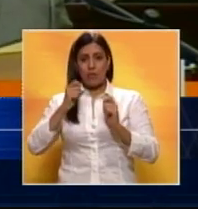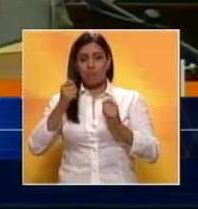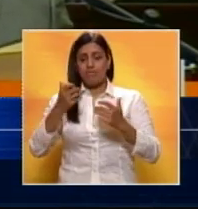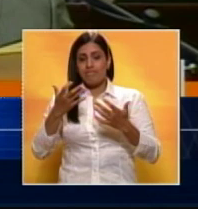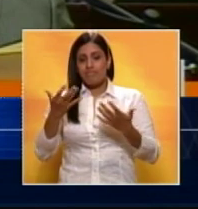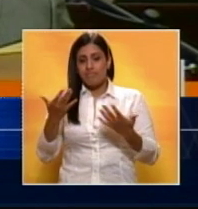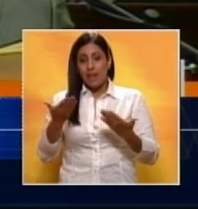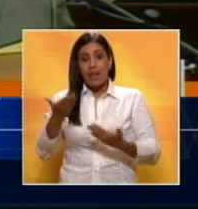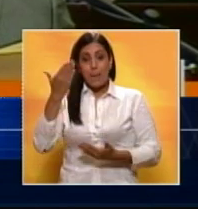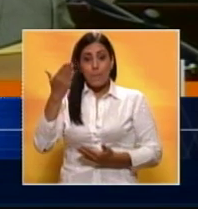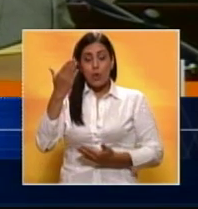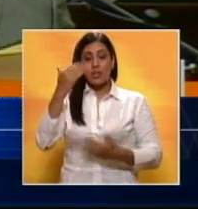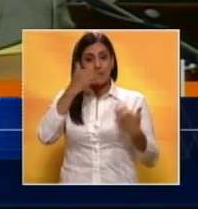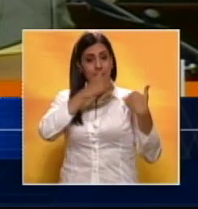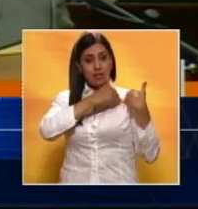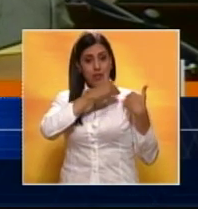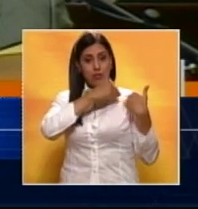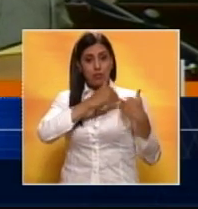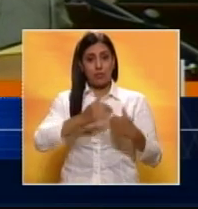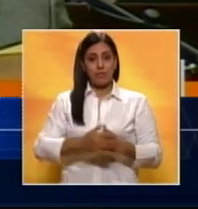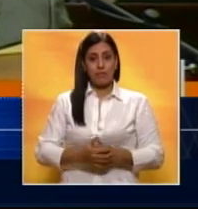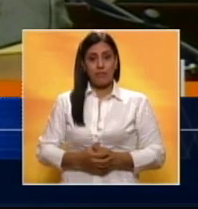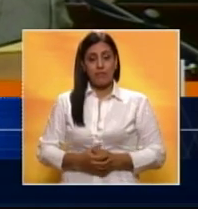tan importante cargo.